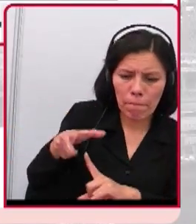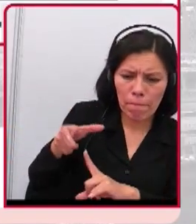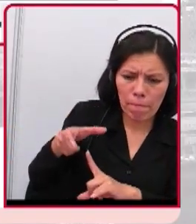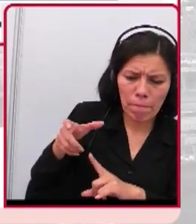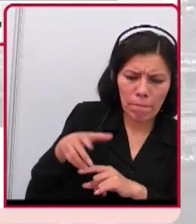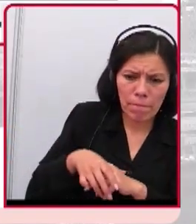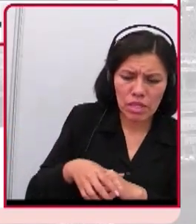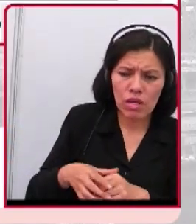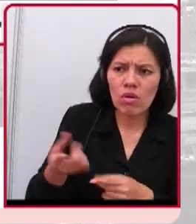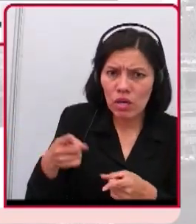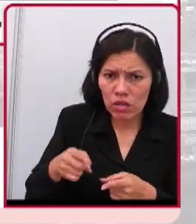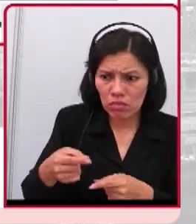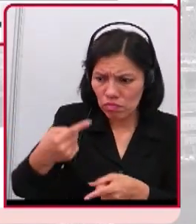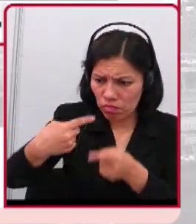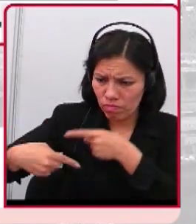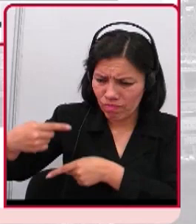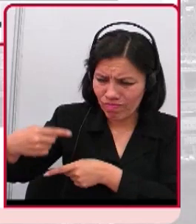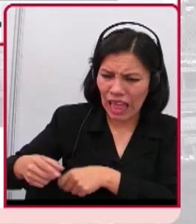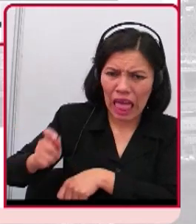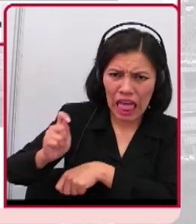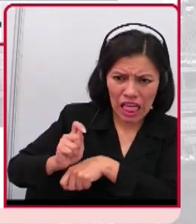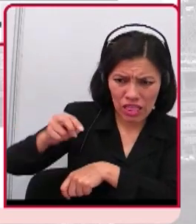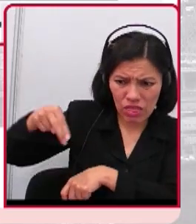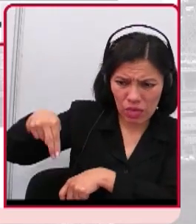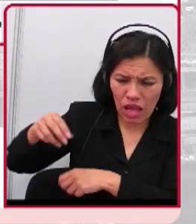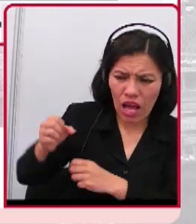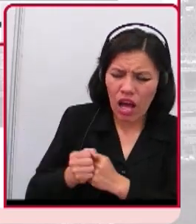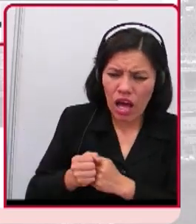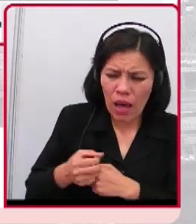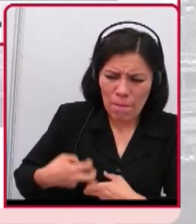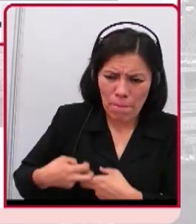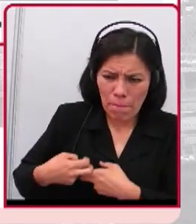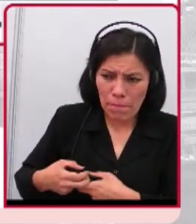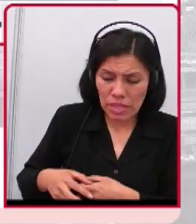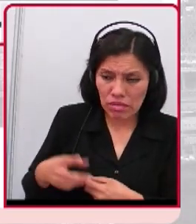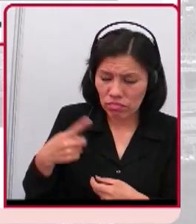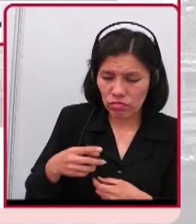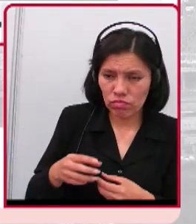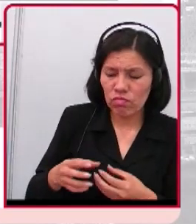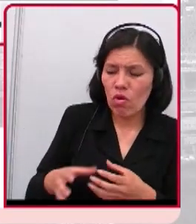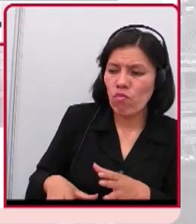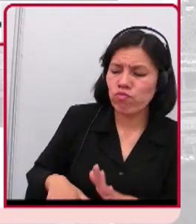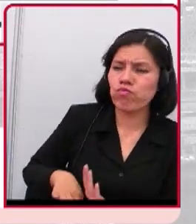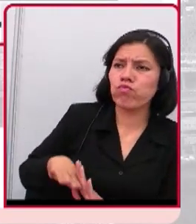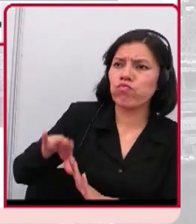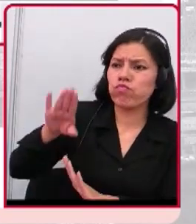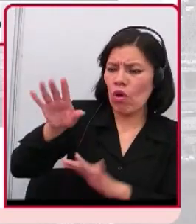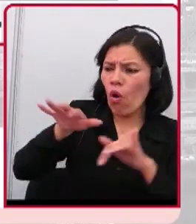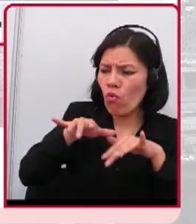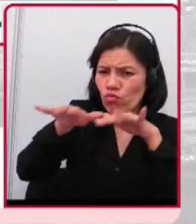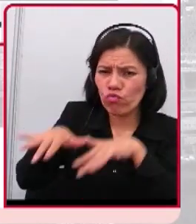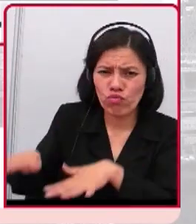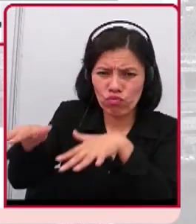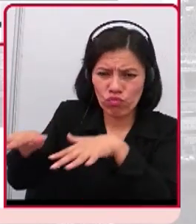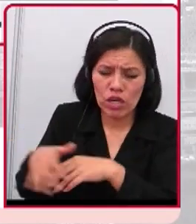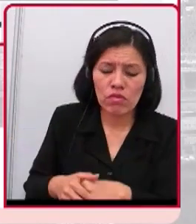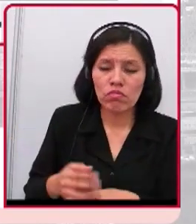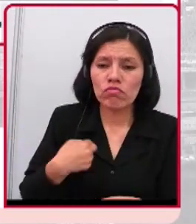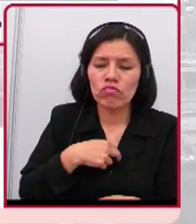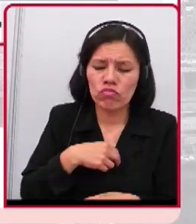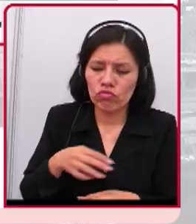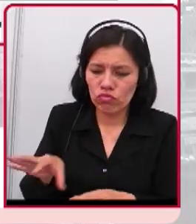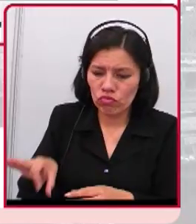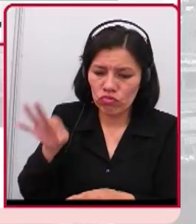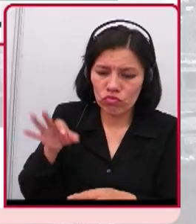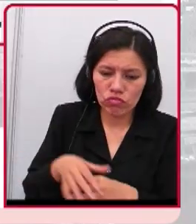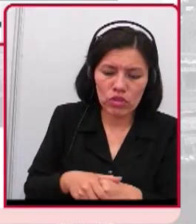después cuando retomamos el tonelaje, nuevamente realizamos un incremento de flujo. De esta manera, ¿qué hacemos? Obtenemos estabilidad y